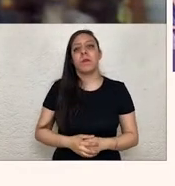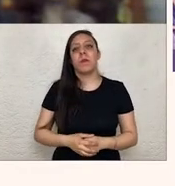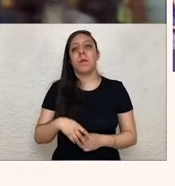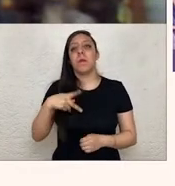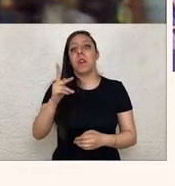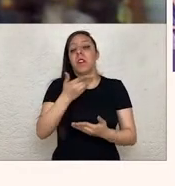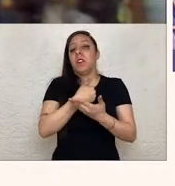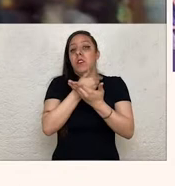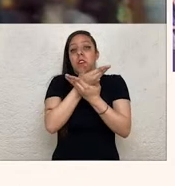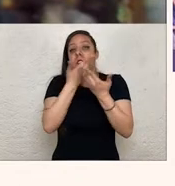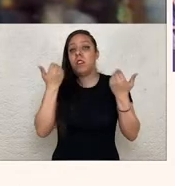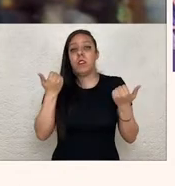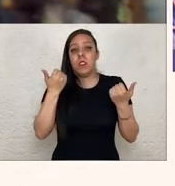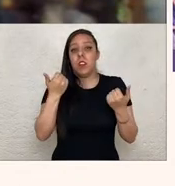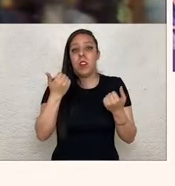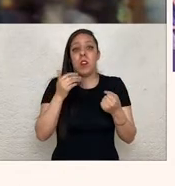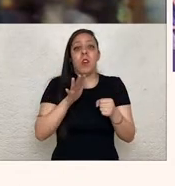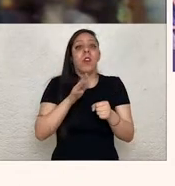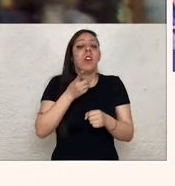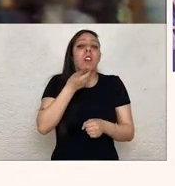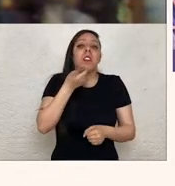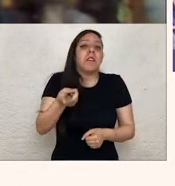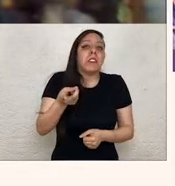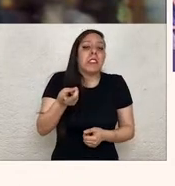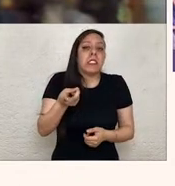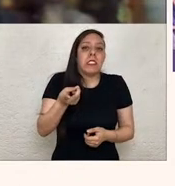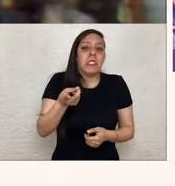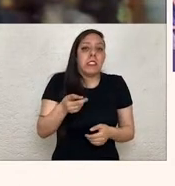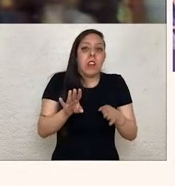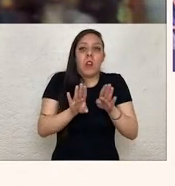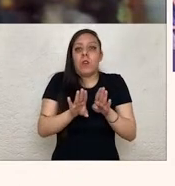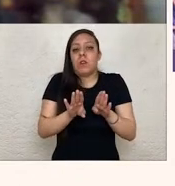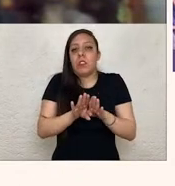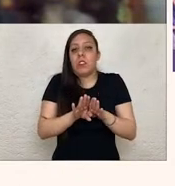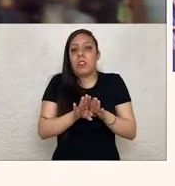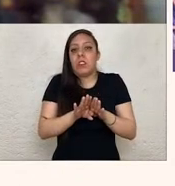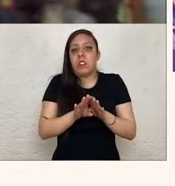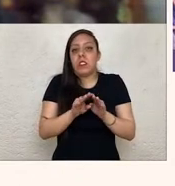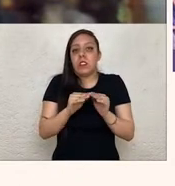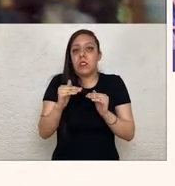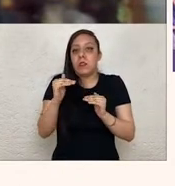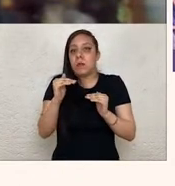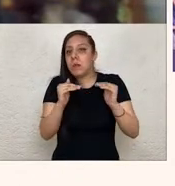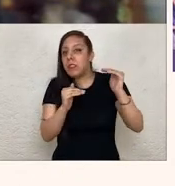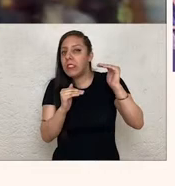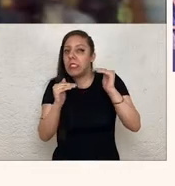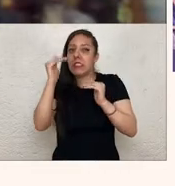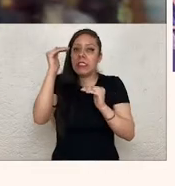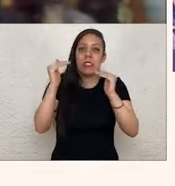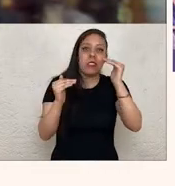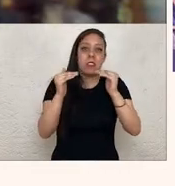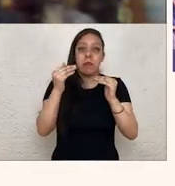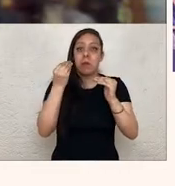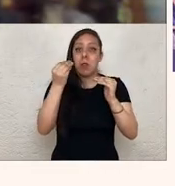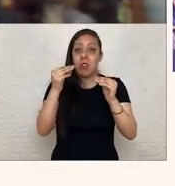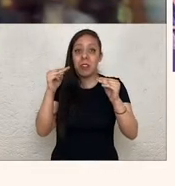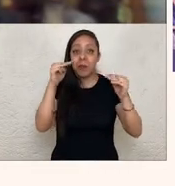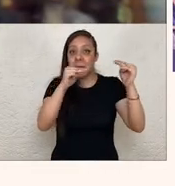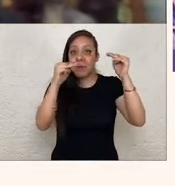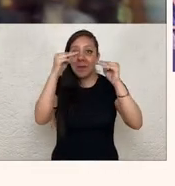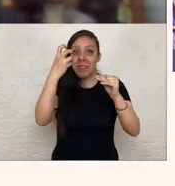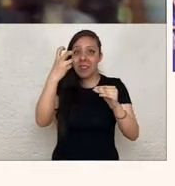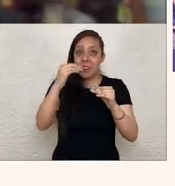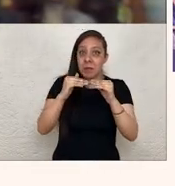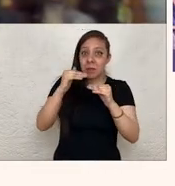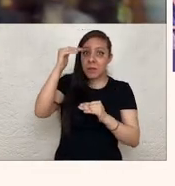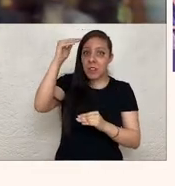Pero no sé, va a ser un... Decimos en inglés, we'll be going up the mountain, es decir, que la montaña es muy alta y es muy